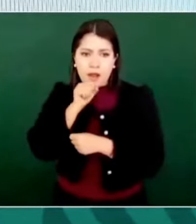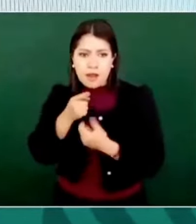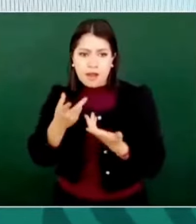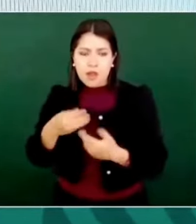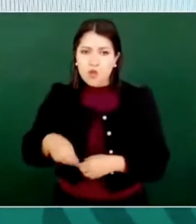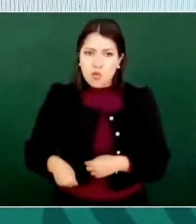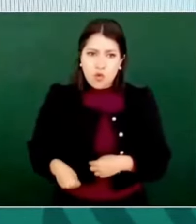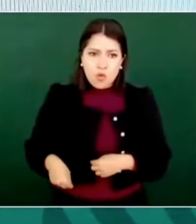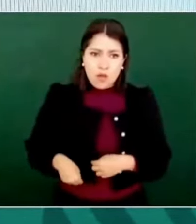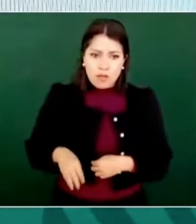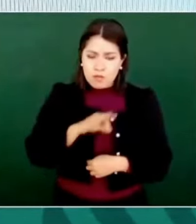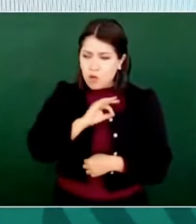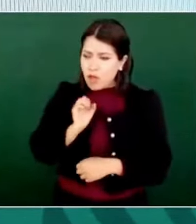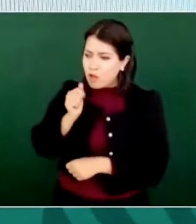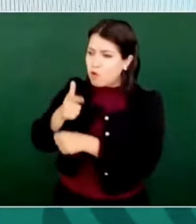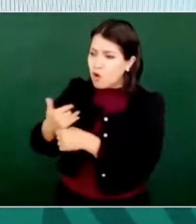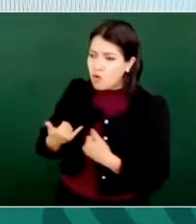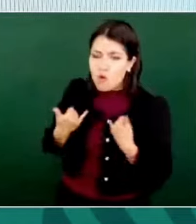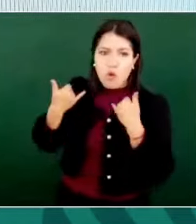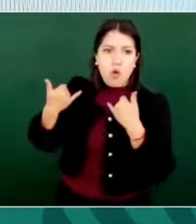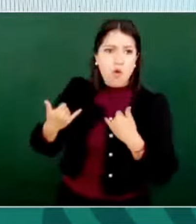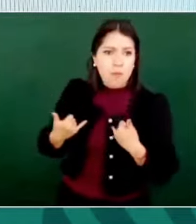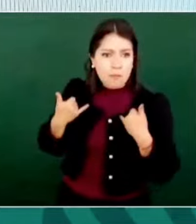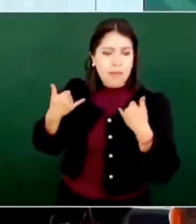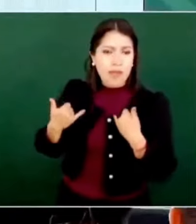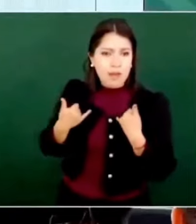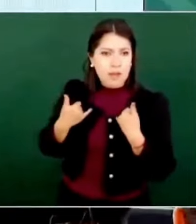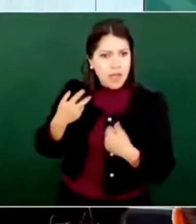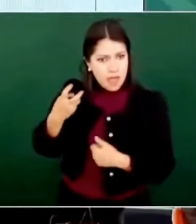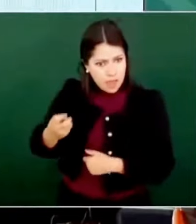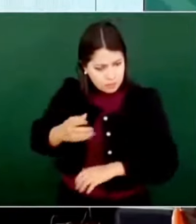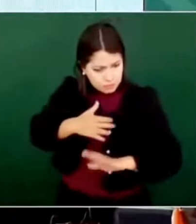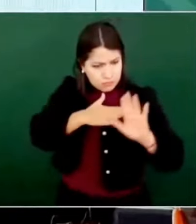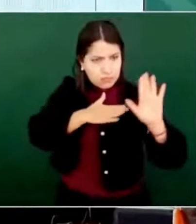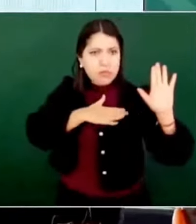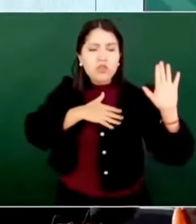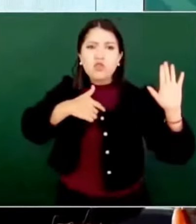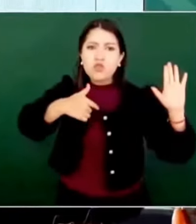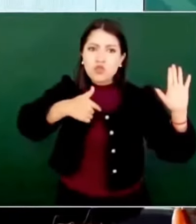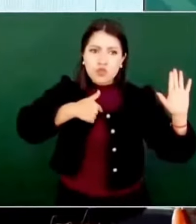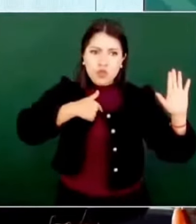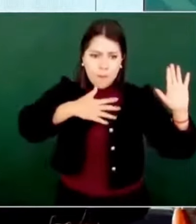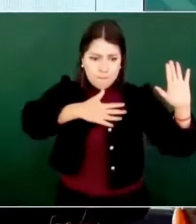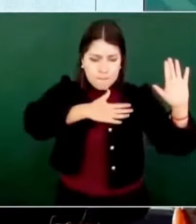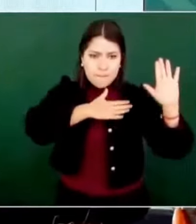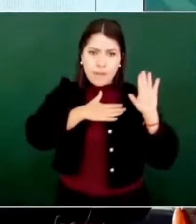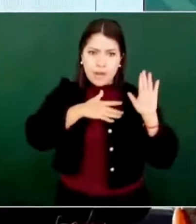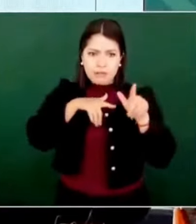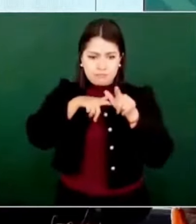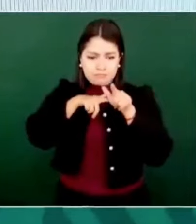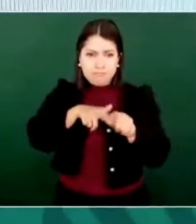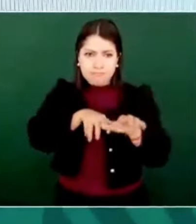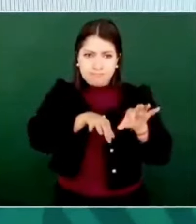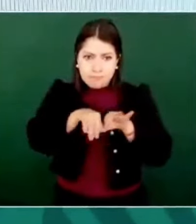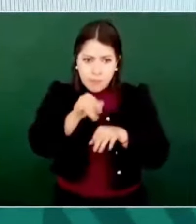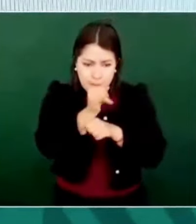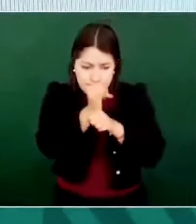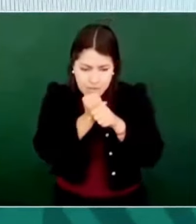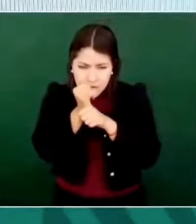compromiso y estoy en eso A pesar de todo este enredo de todas